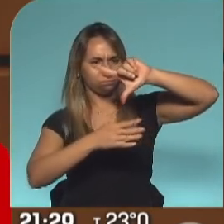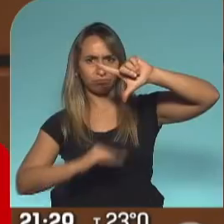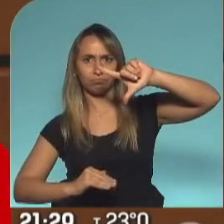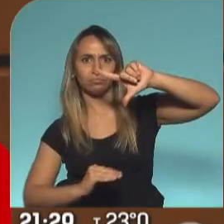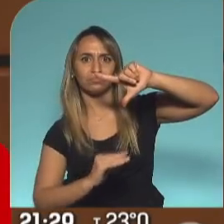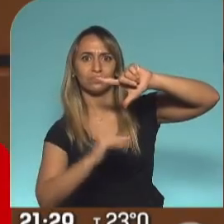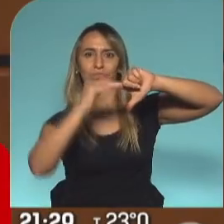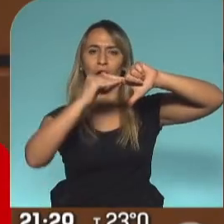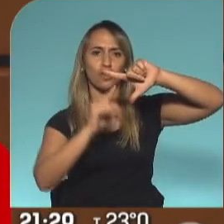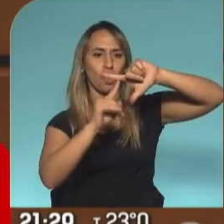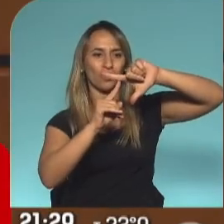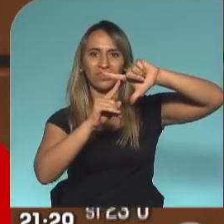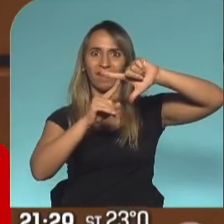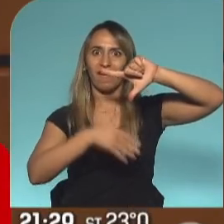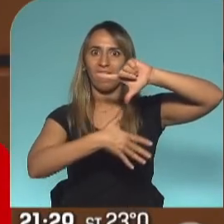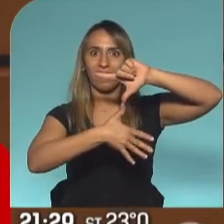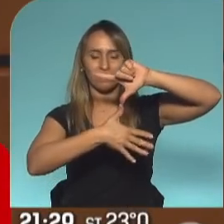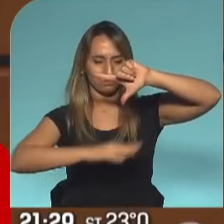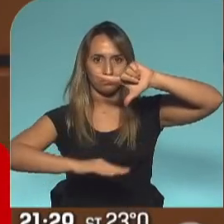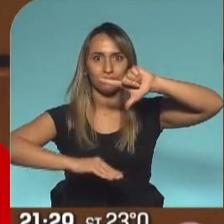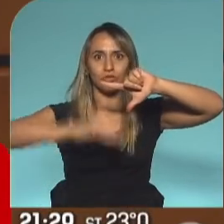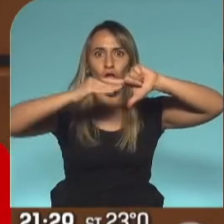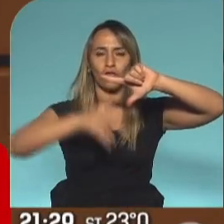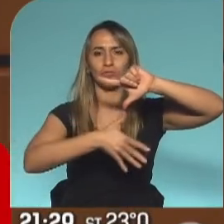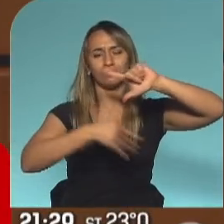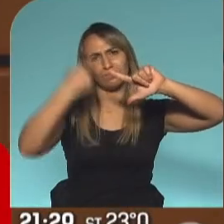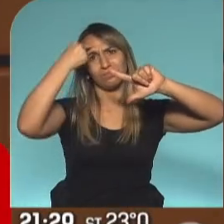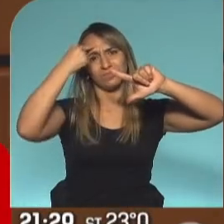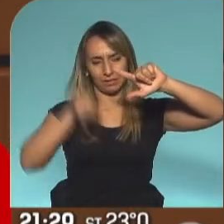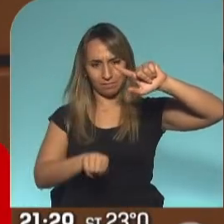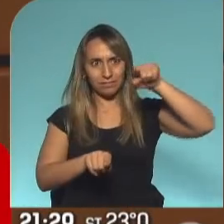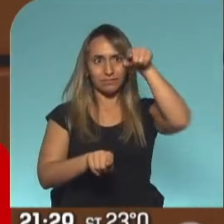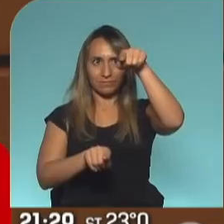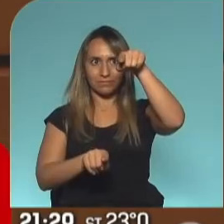tal vez podíamos trabajar muy juntos con allá,